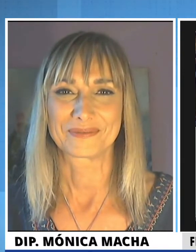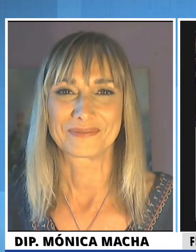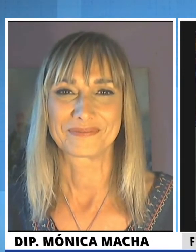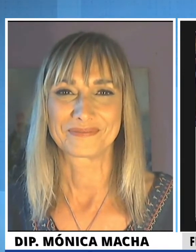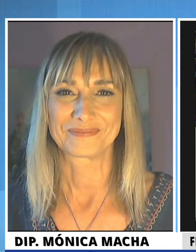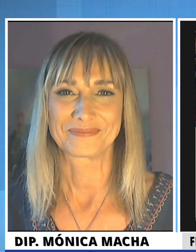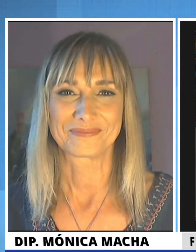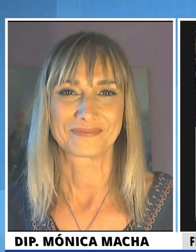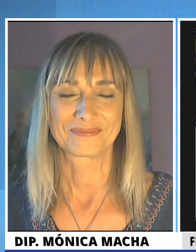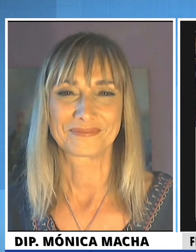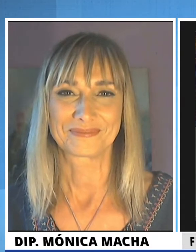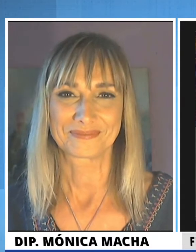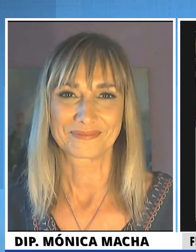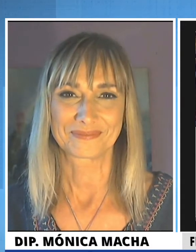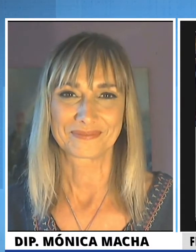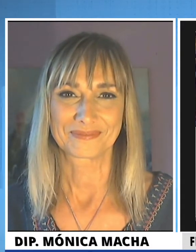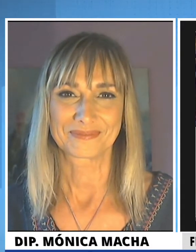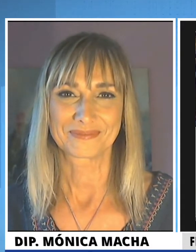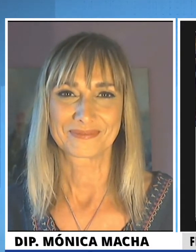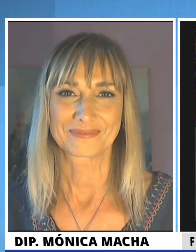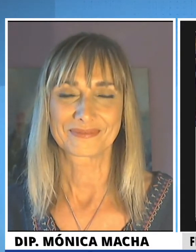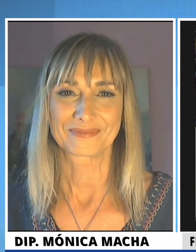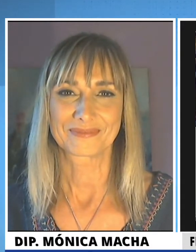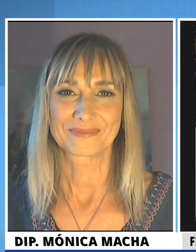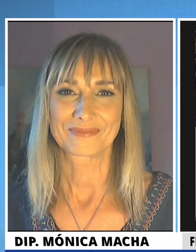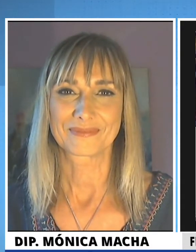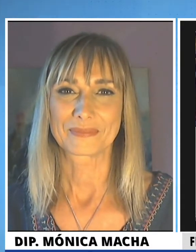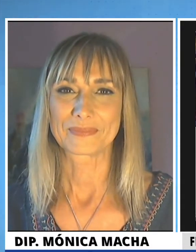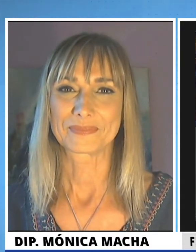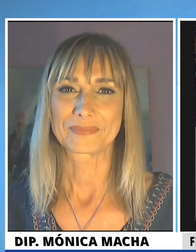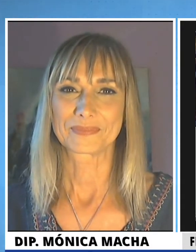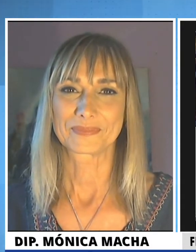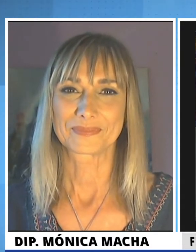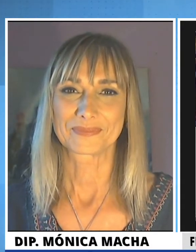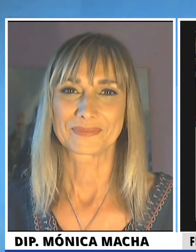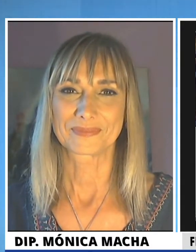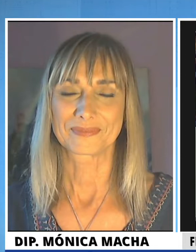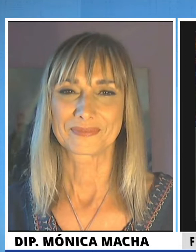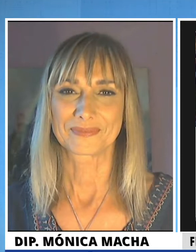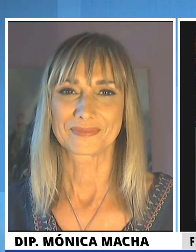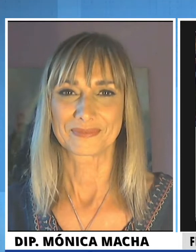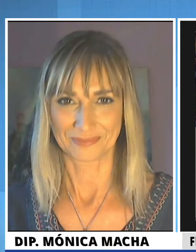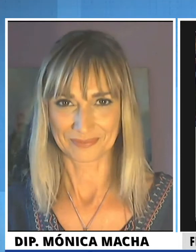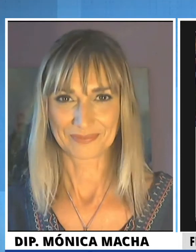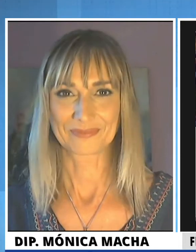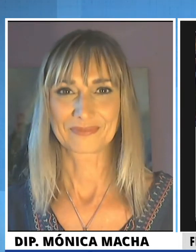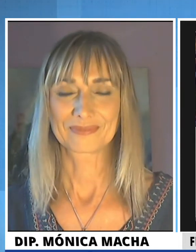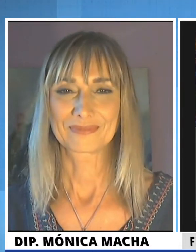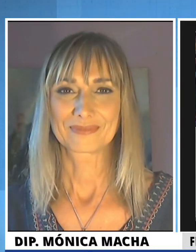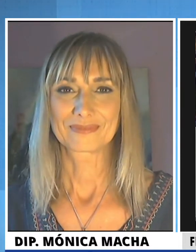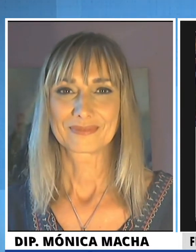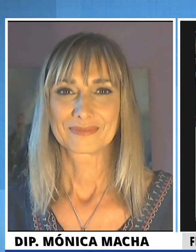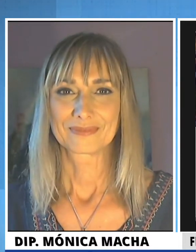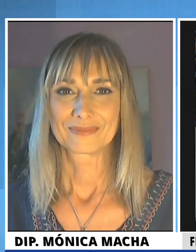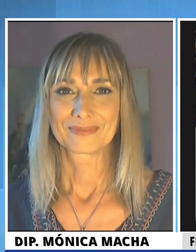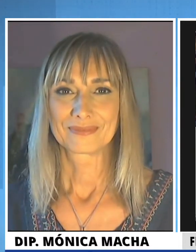parece que cuando trabajamos en cualquier institución del Estado, pero especialmente en el Congreso, es importante siempre